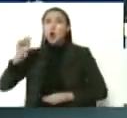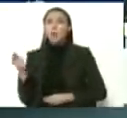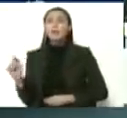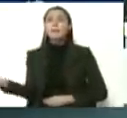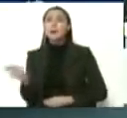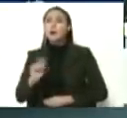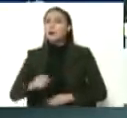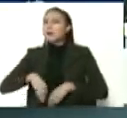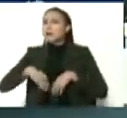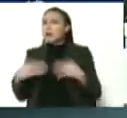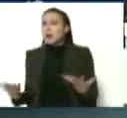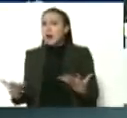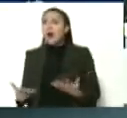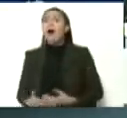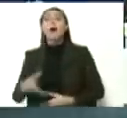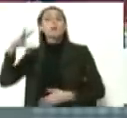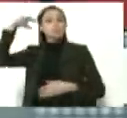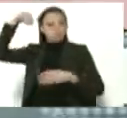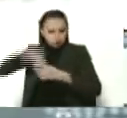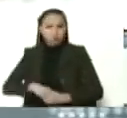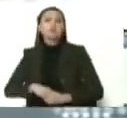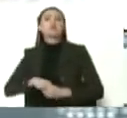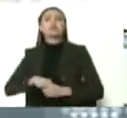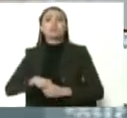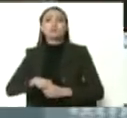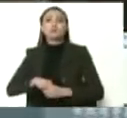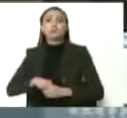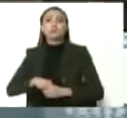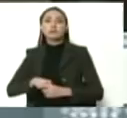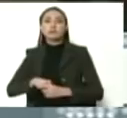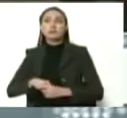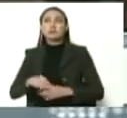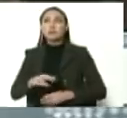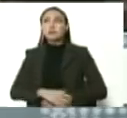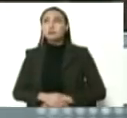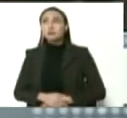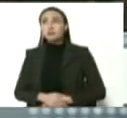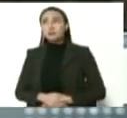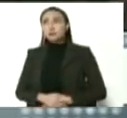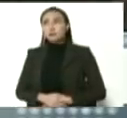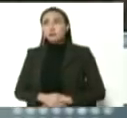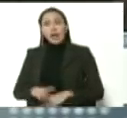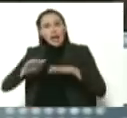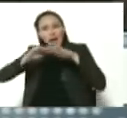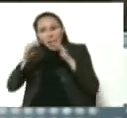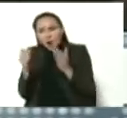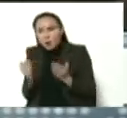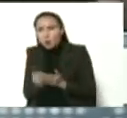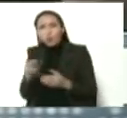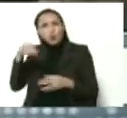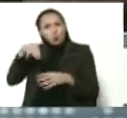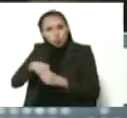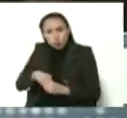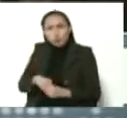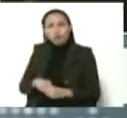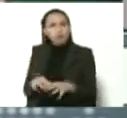fue el confinamiento, la cuarentena. En buena parte del mundo, cuarentena y